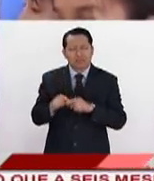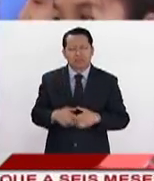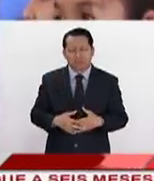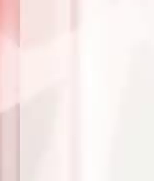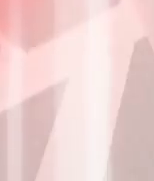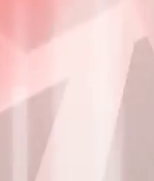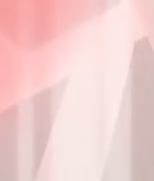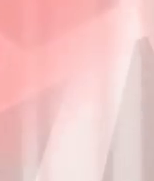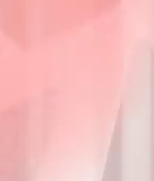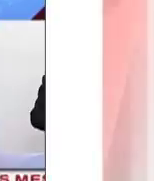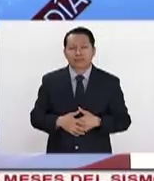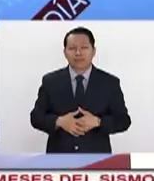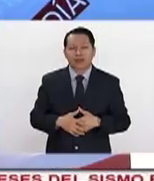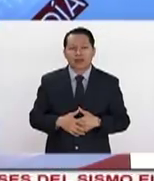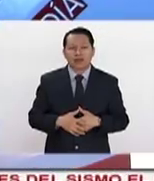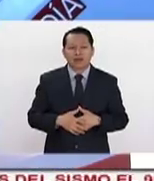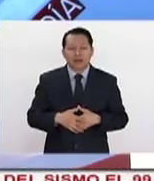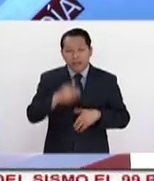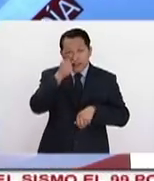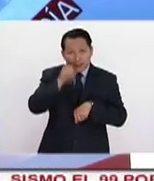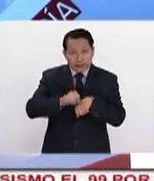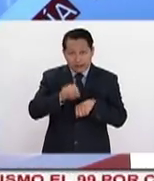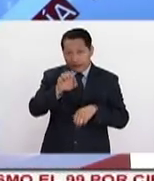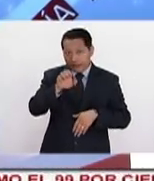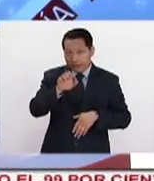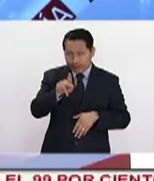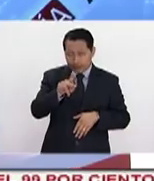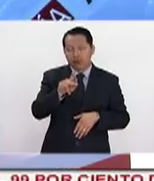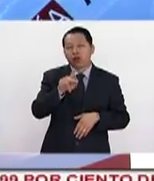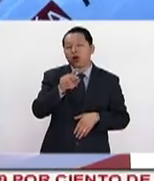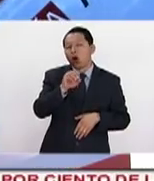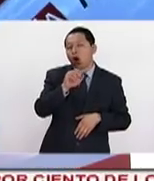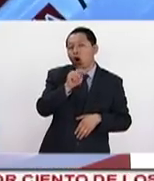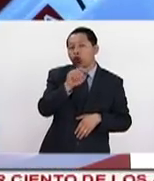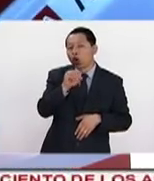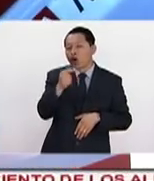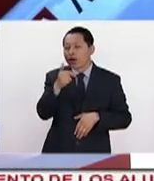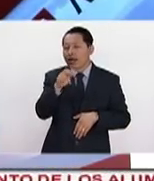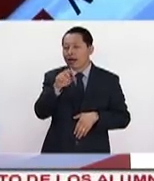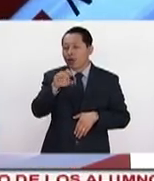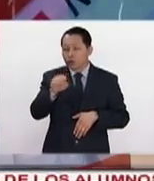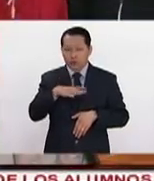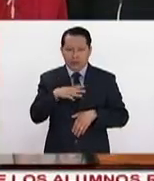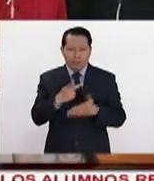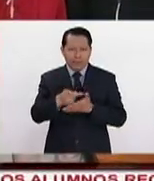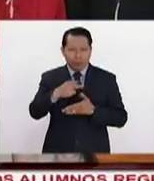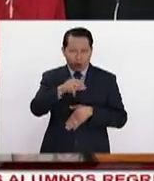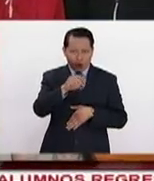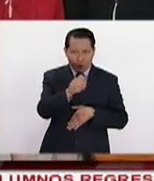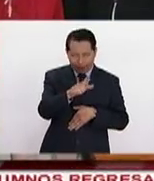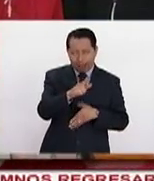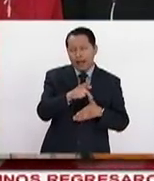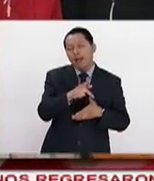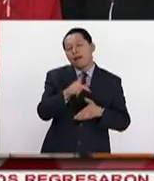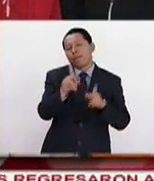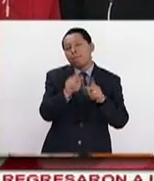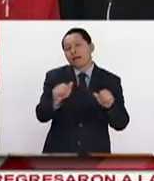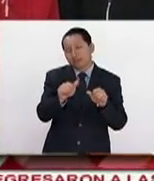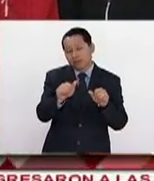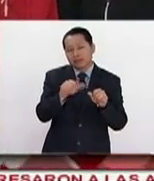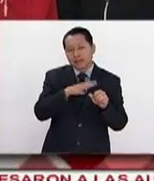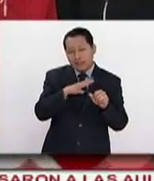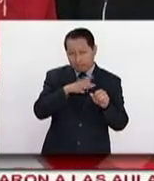afectadas. Y el secretario de Educación Pública, Otto Granados, se reunió con la Premio Nobel de la Paz 2011,